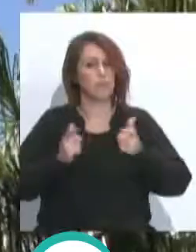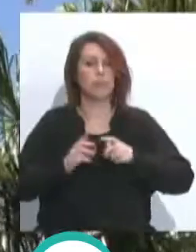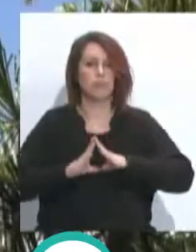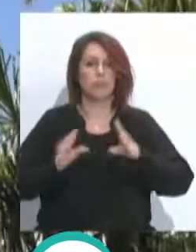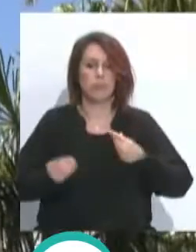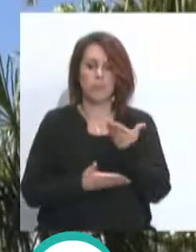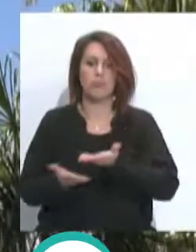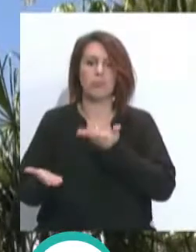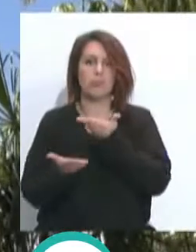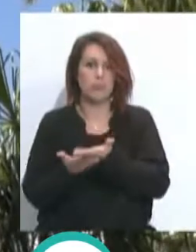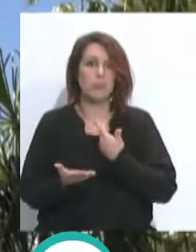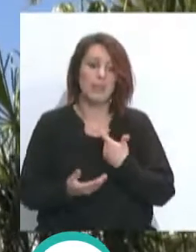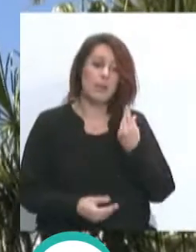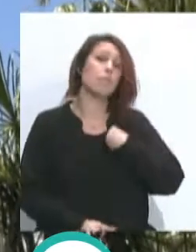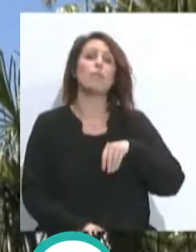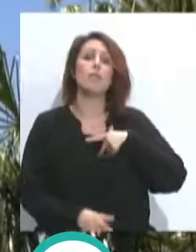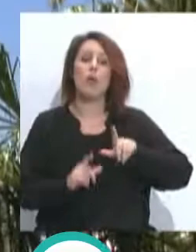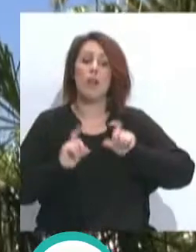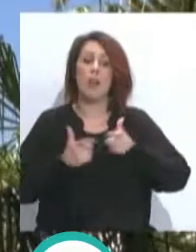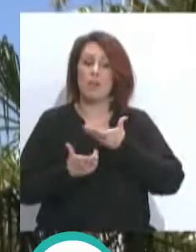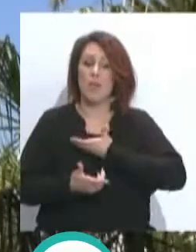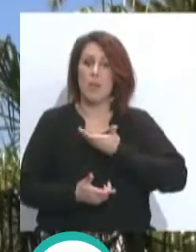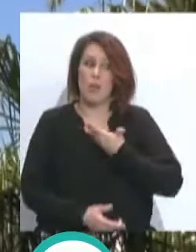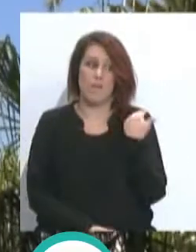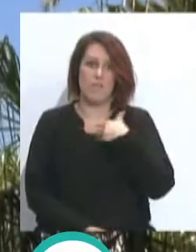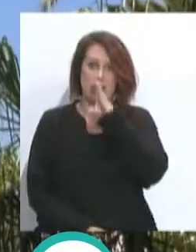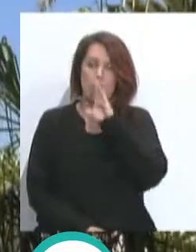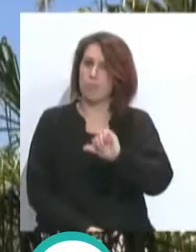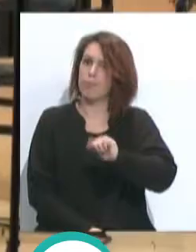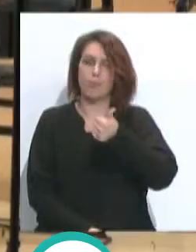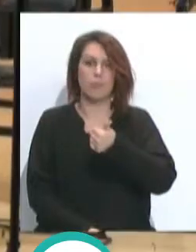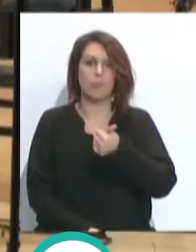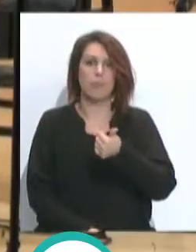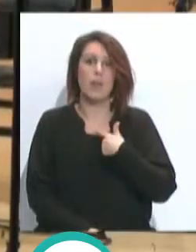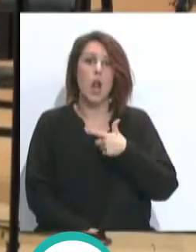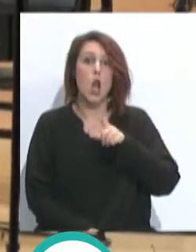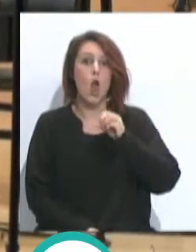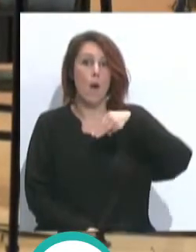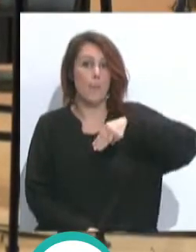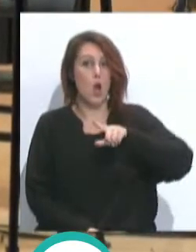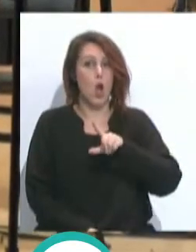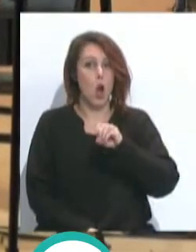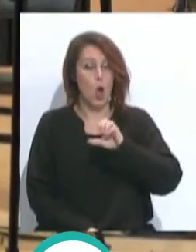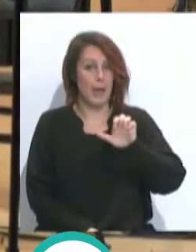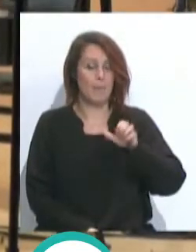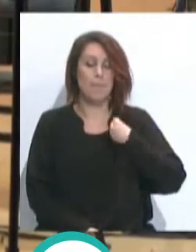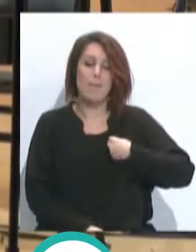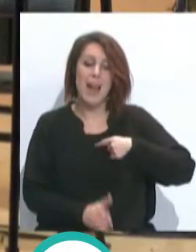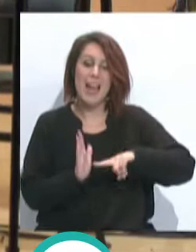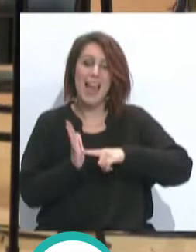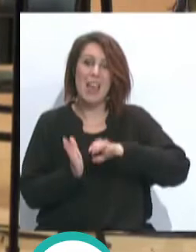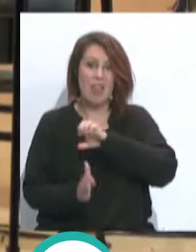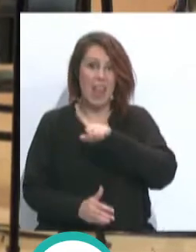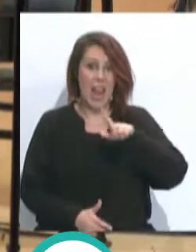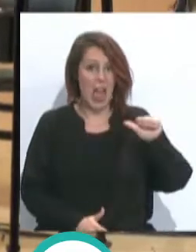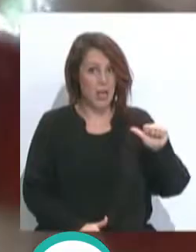Andalucía, una demanda aprobada en el Pleno Municipal de febrero. Y es que la LOMLOE, conocida como Ley CELA, que ha entrado en